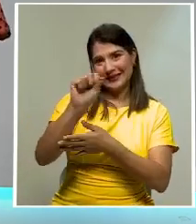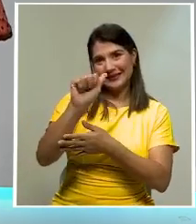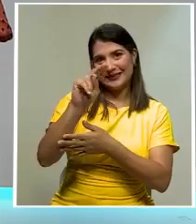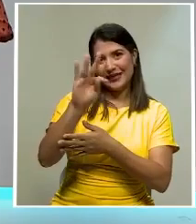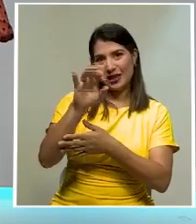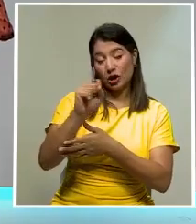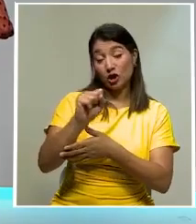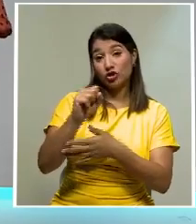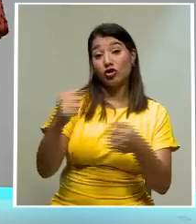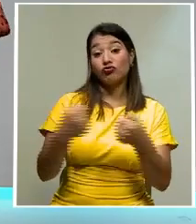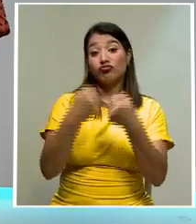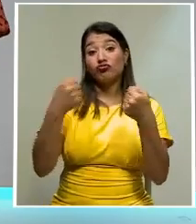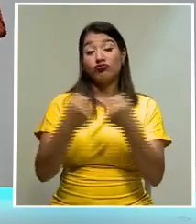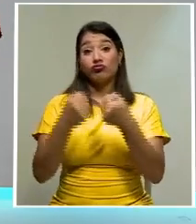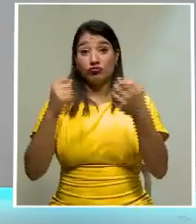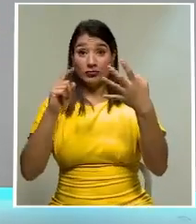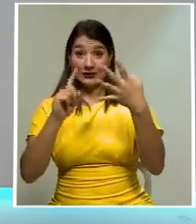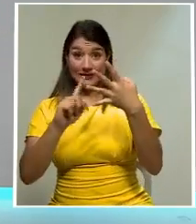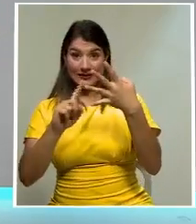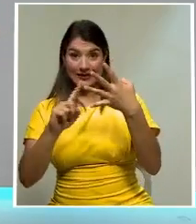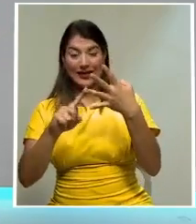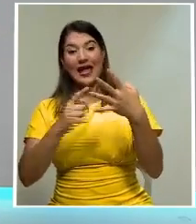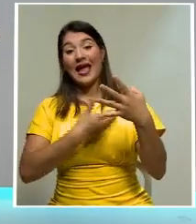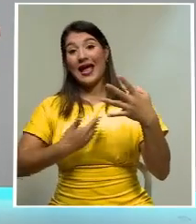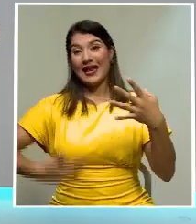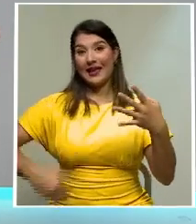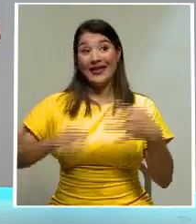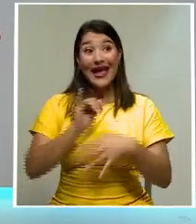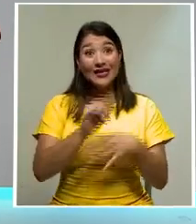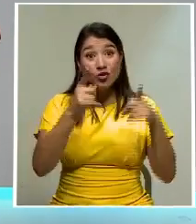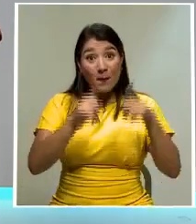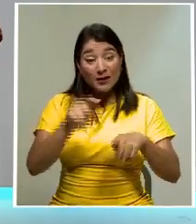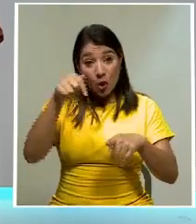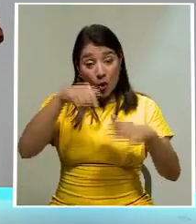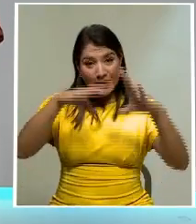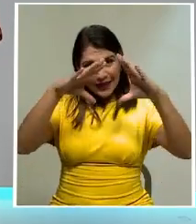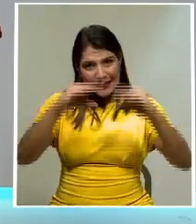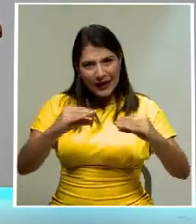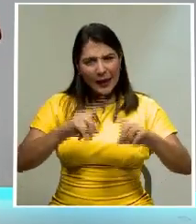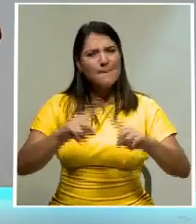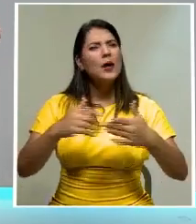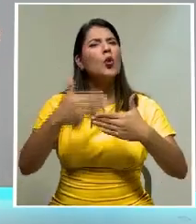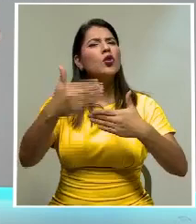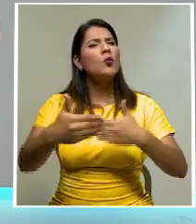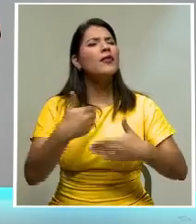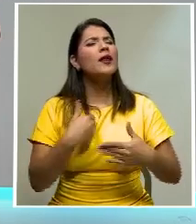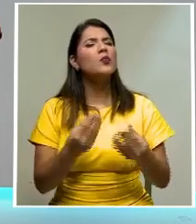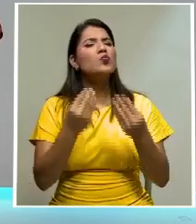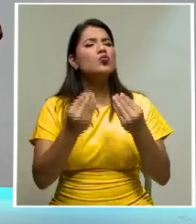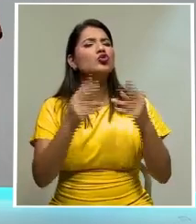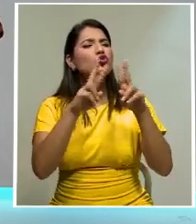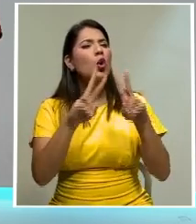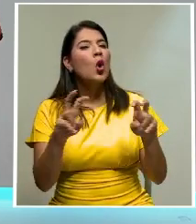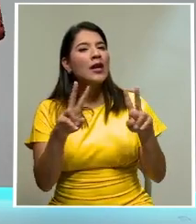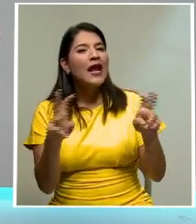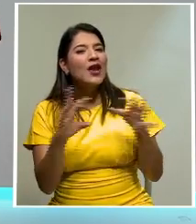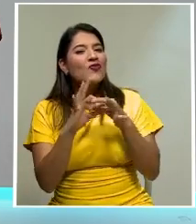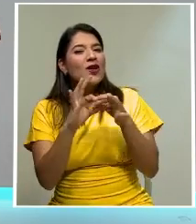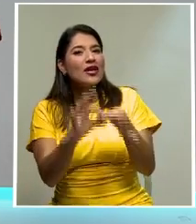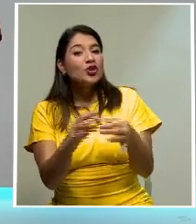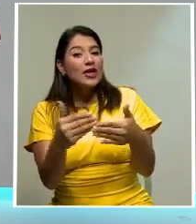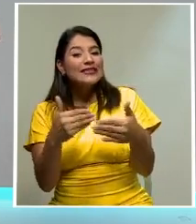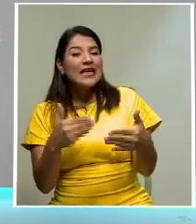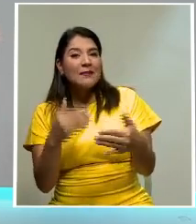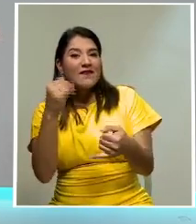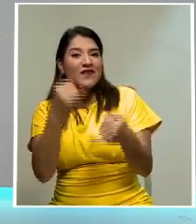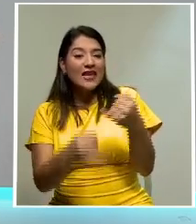el Club Sport Herediano. Eso fue lo que pasó esta tarde, pero bueno, vamos a tener mucho análisis, por supuesto, de lo que serían las semifinales para este fin de